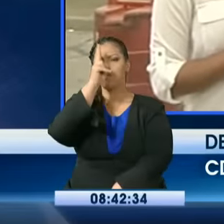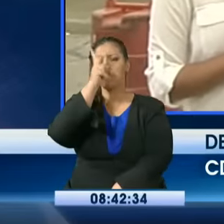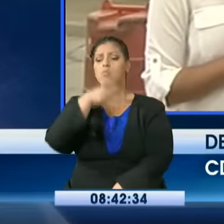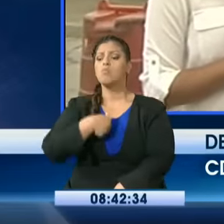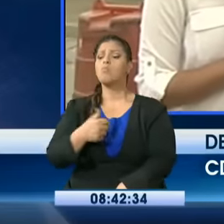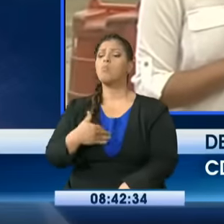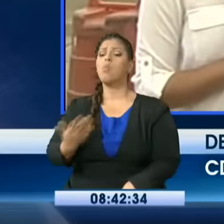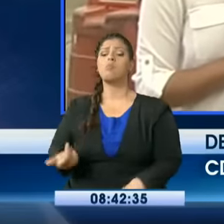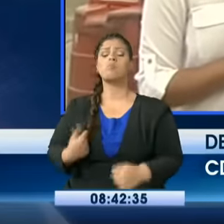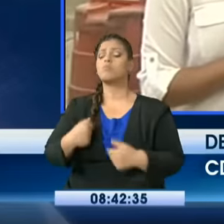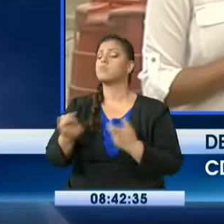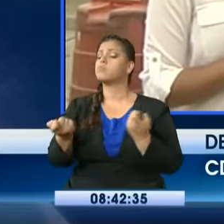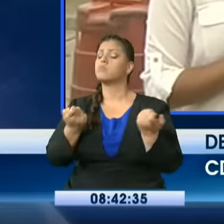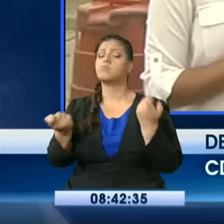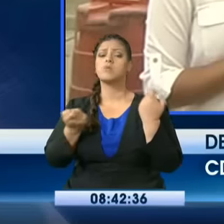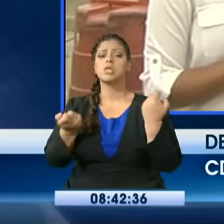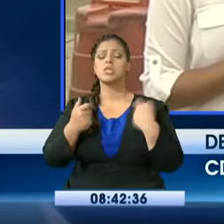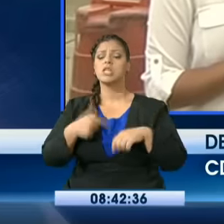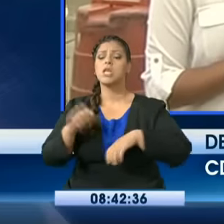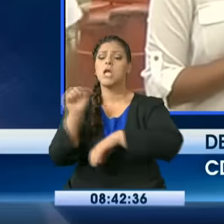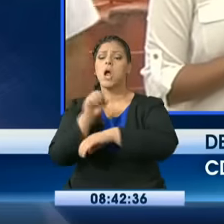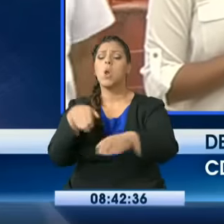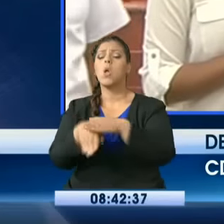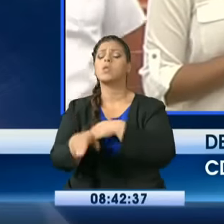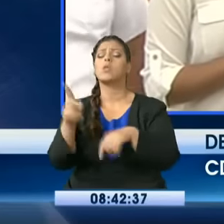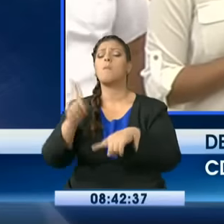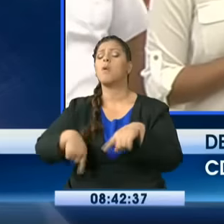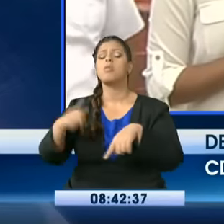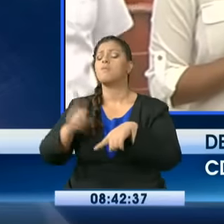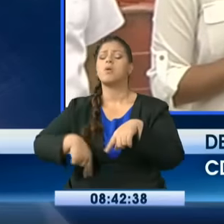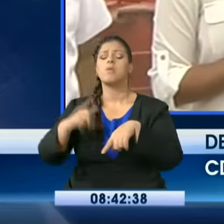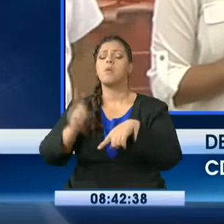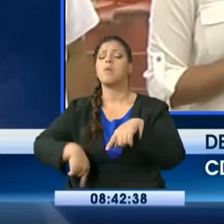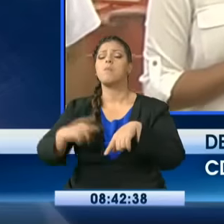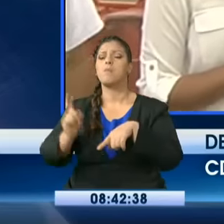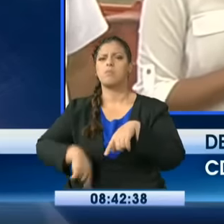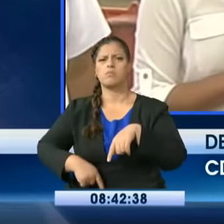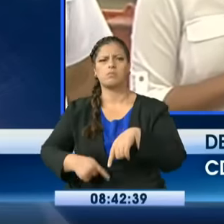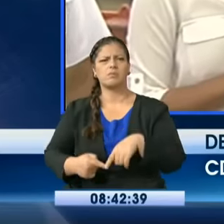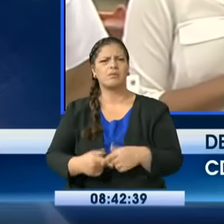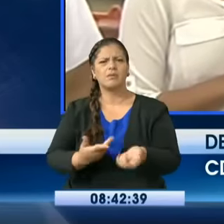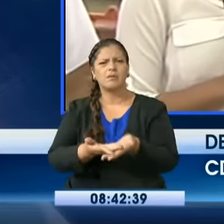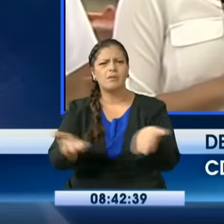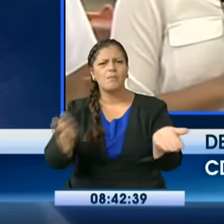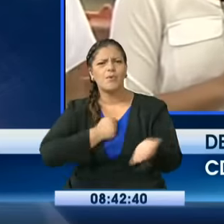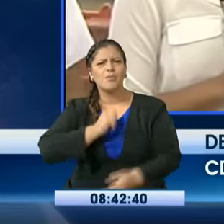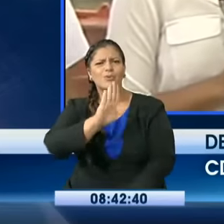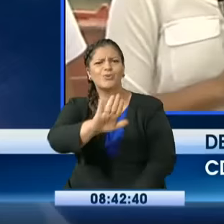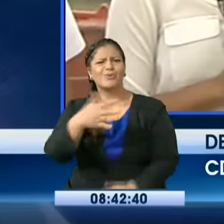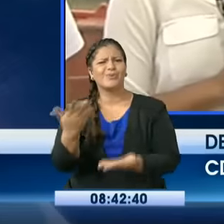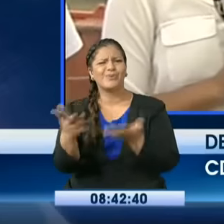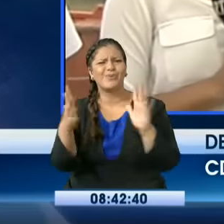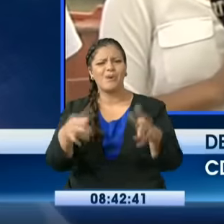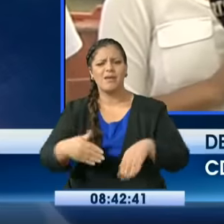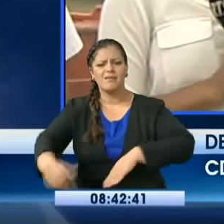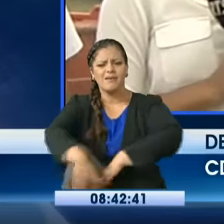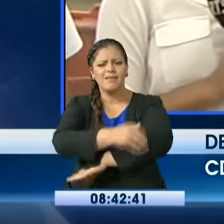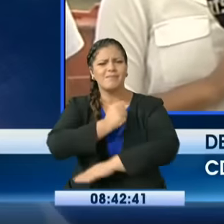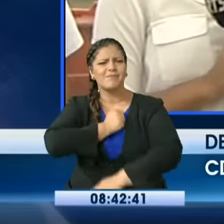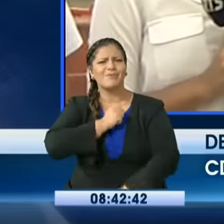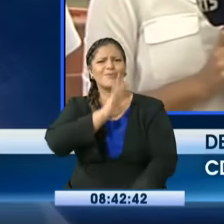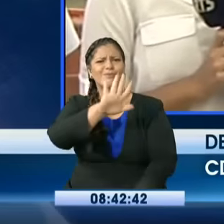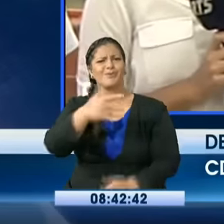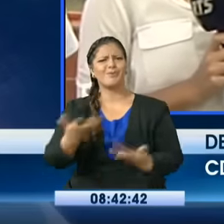municipales, son de nosotros, son de la ciudad. Entonces el señor tendría que someterse a una situación jurídica y devolver los dineros que ha estado